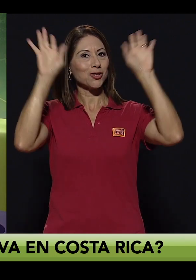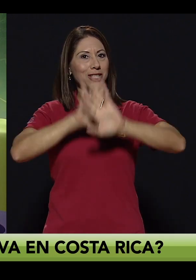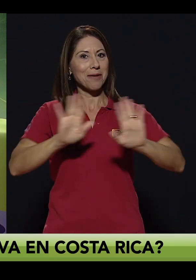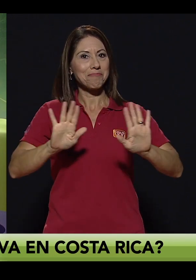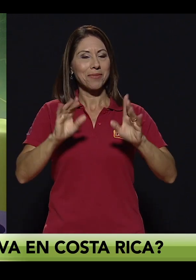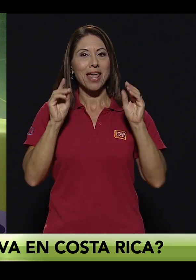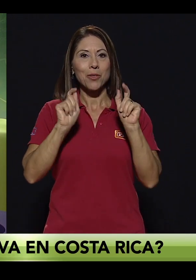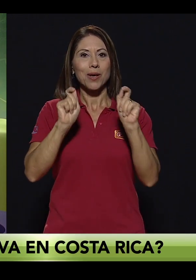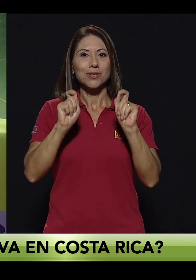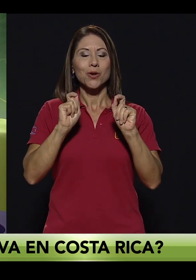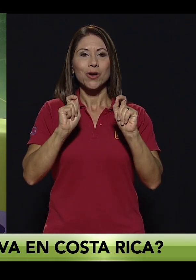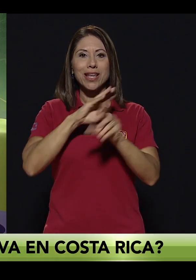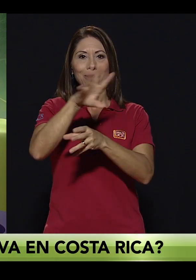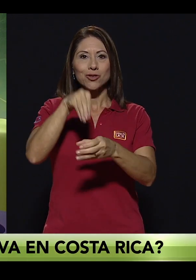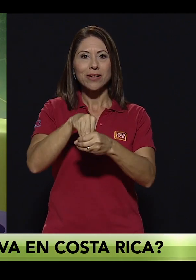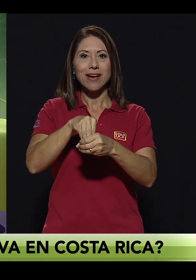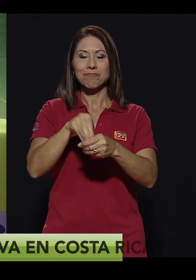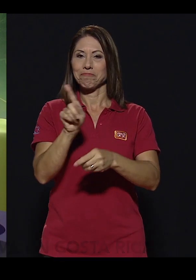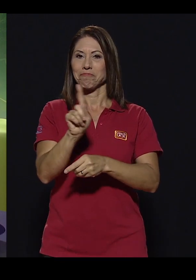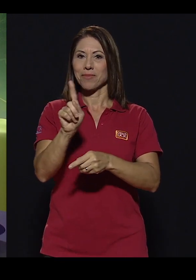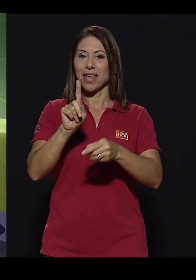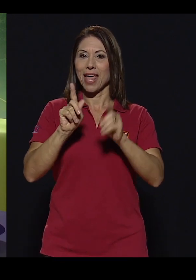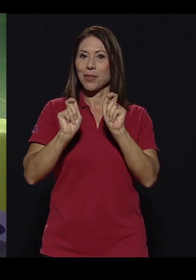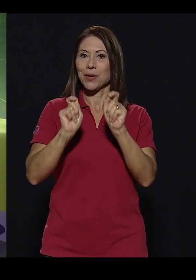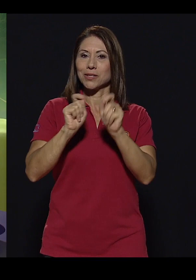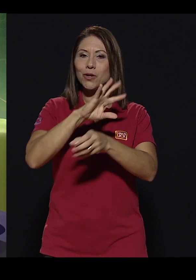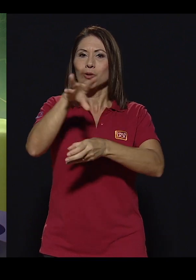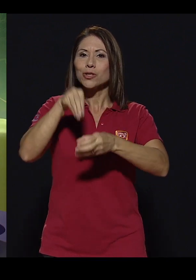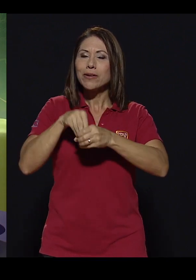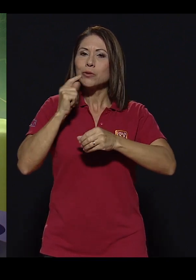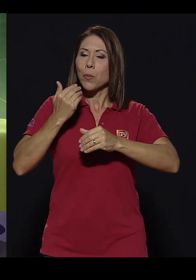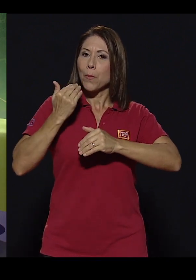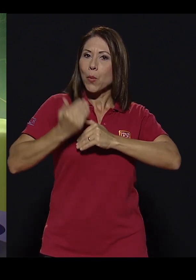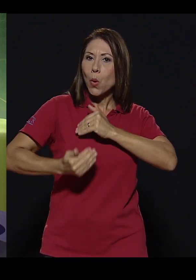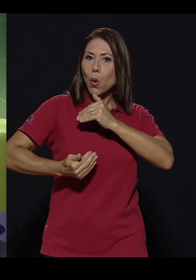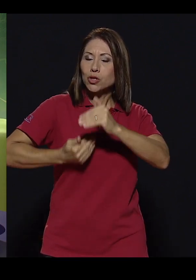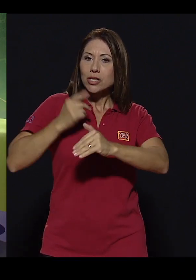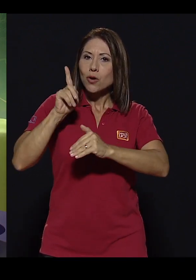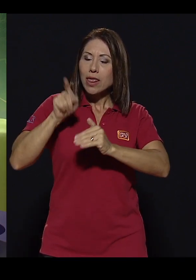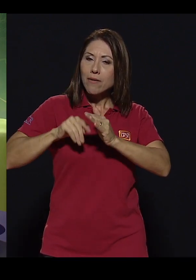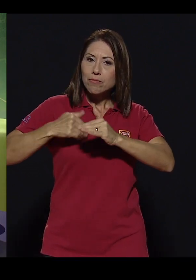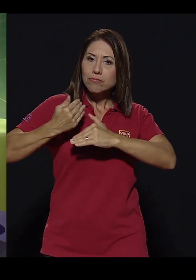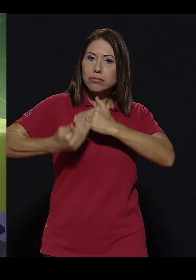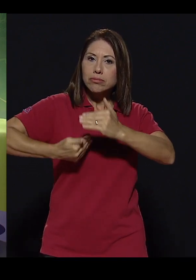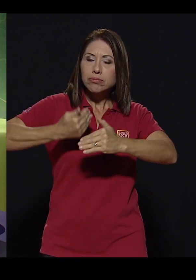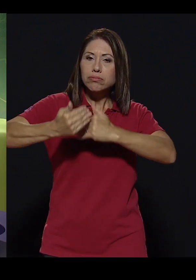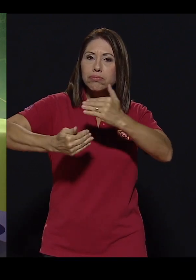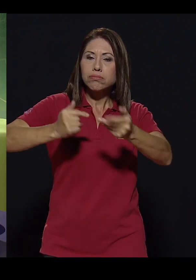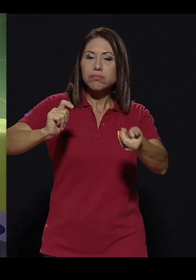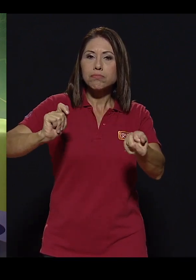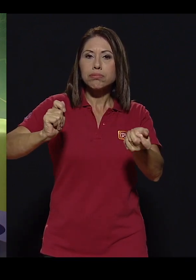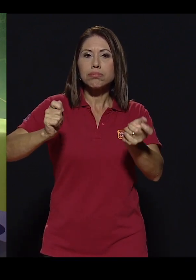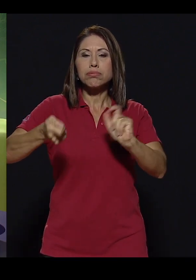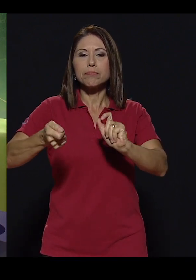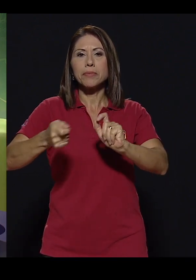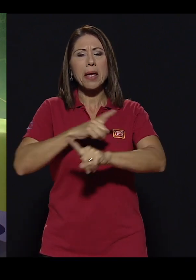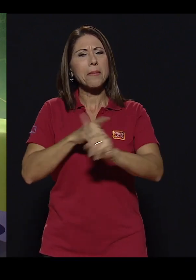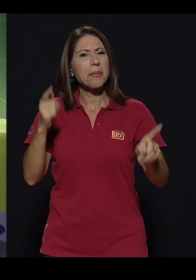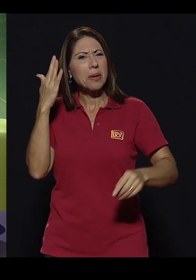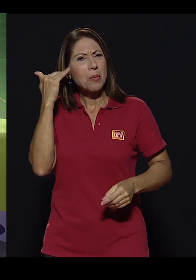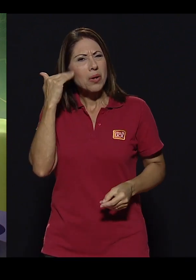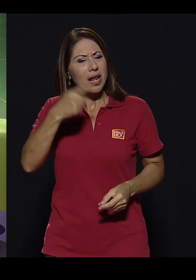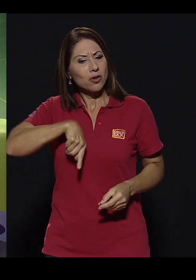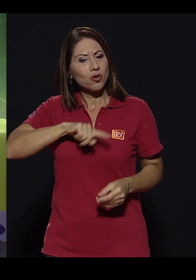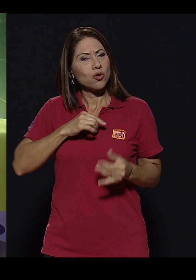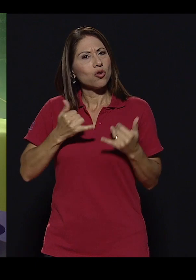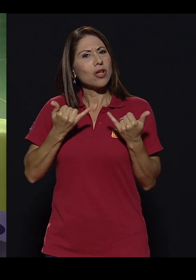sino que la educación inclusiva es un proceso que se tiene que mantener constante verdad transformación pero porque nos hemos